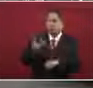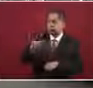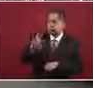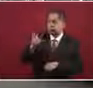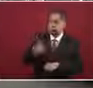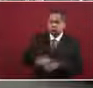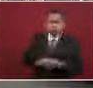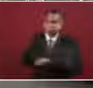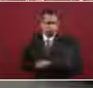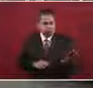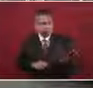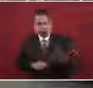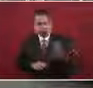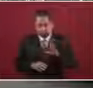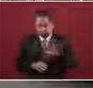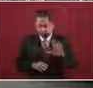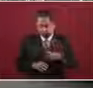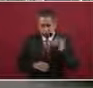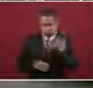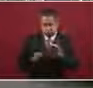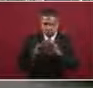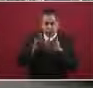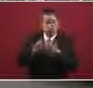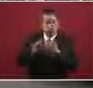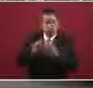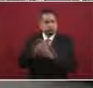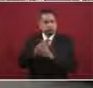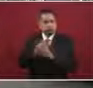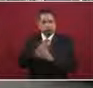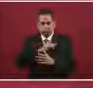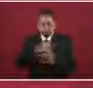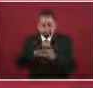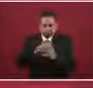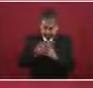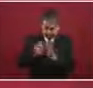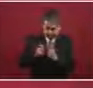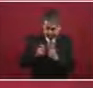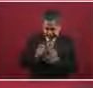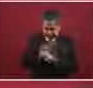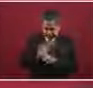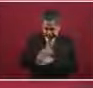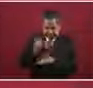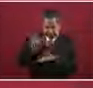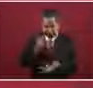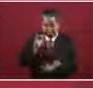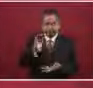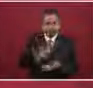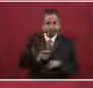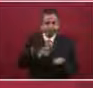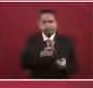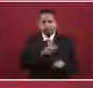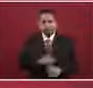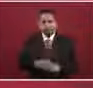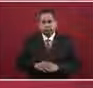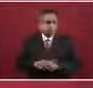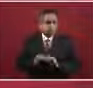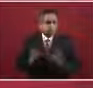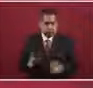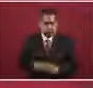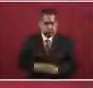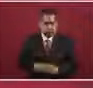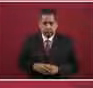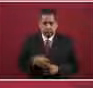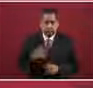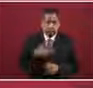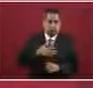hay forma de, no de hacer un ajuste en el presupuesto. Desde luego, eso no